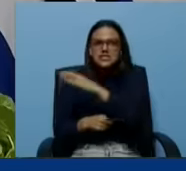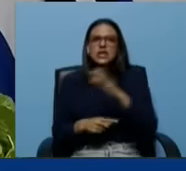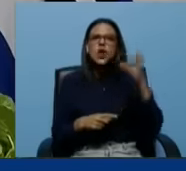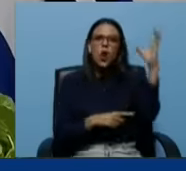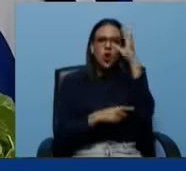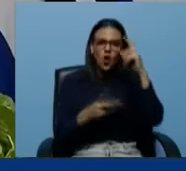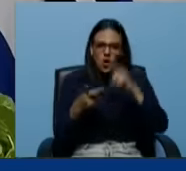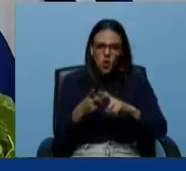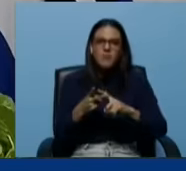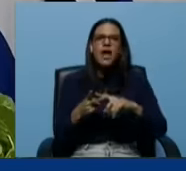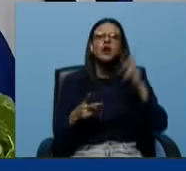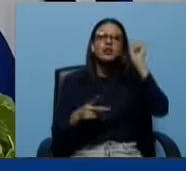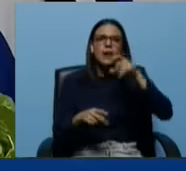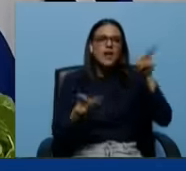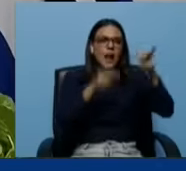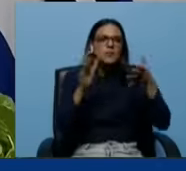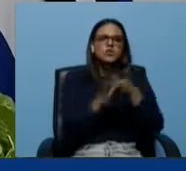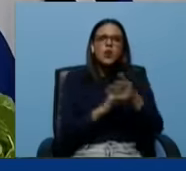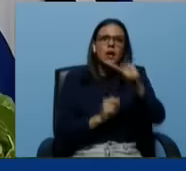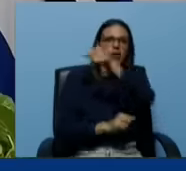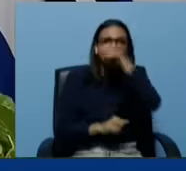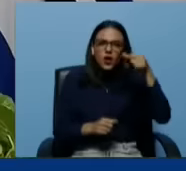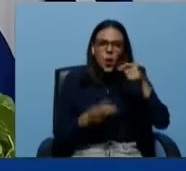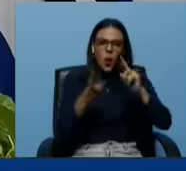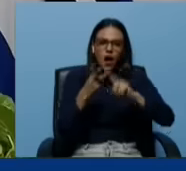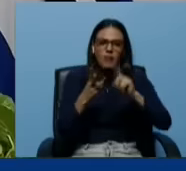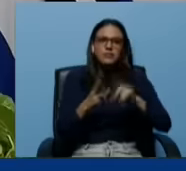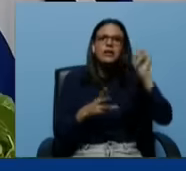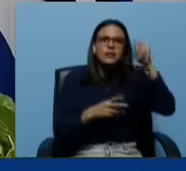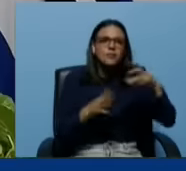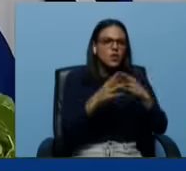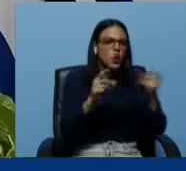los narcotraficantes colombianos. Bueno,